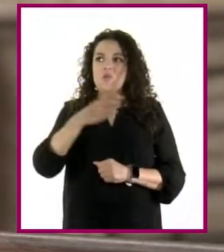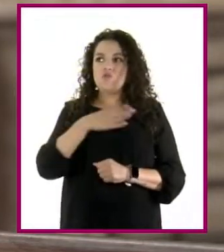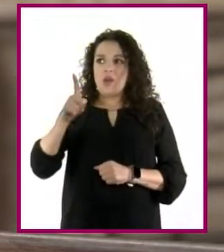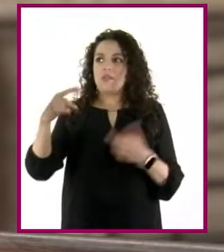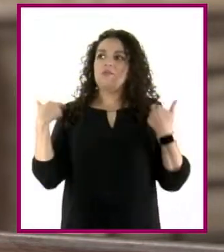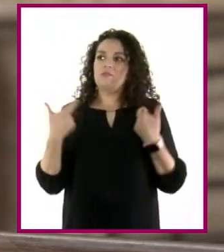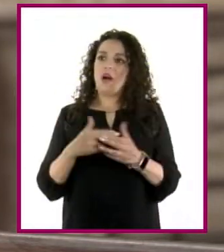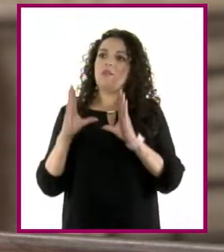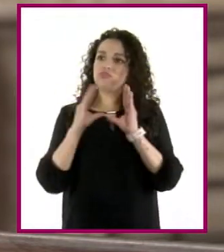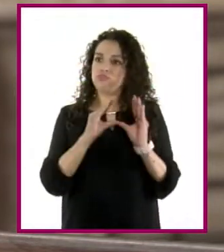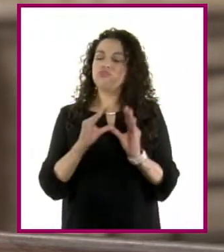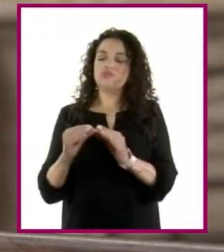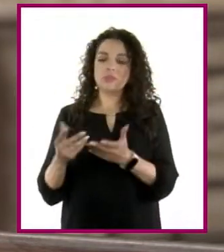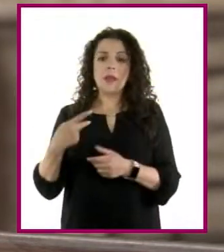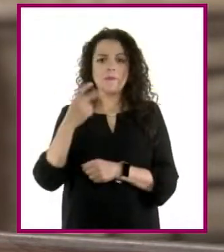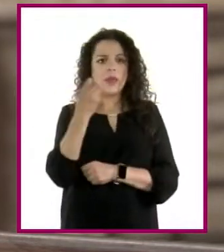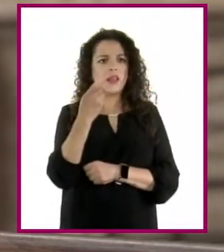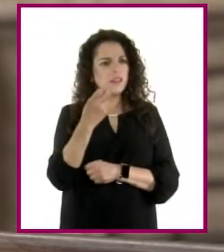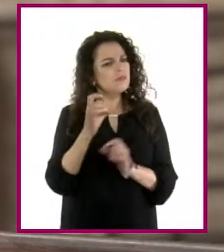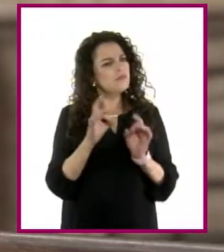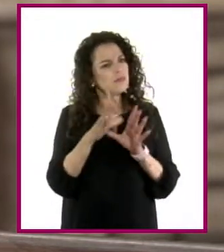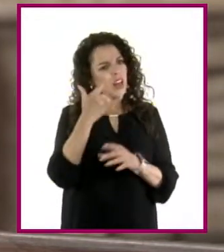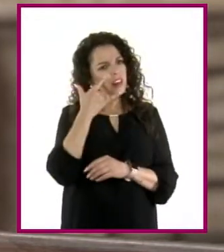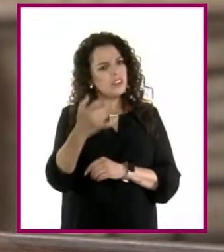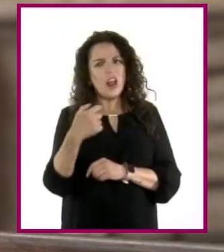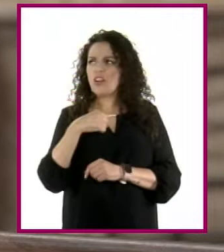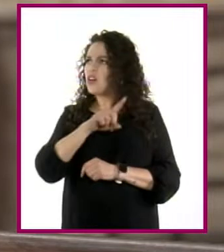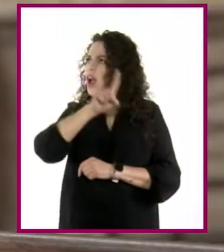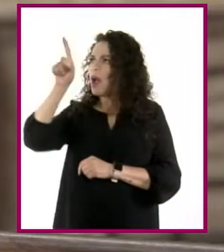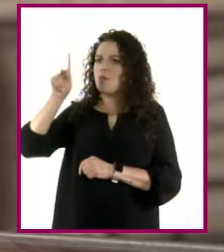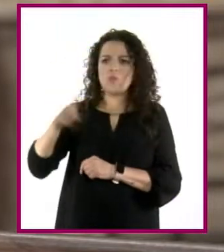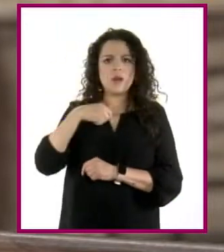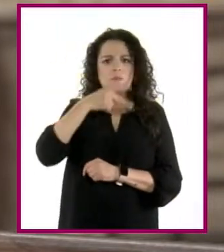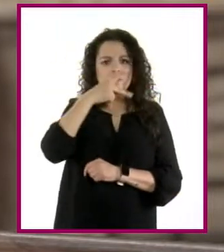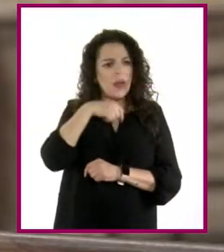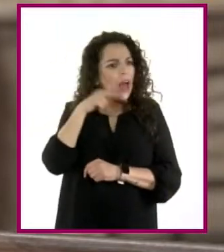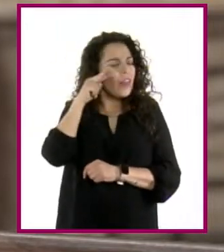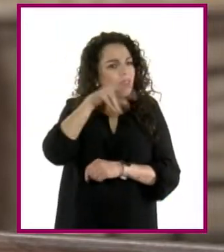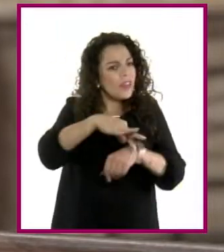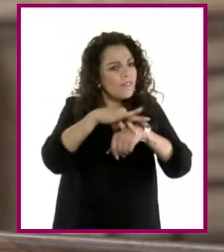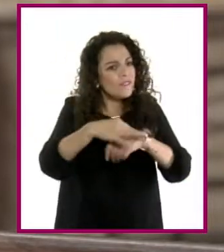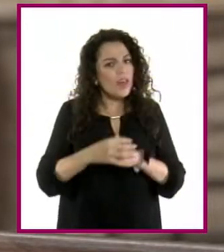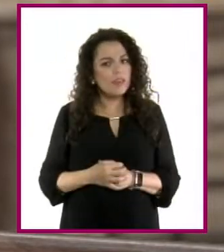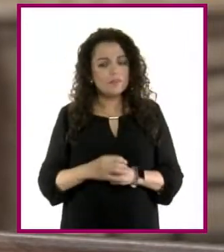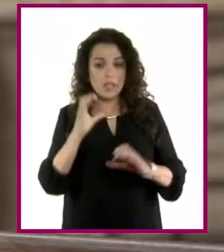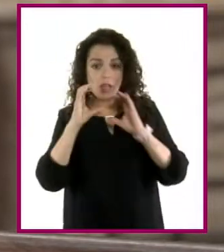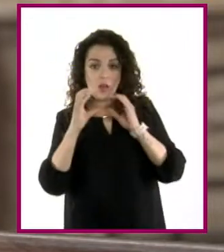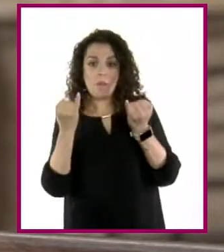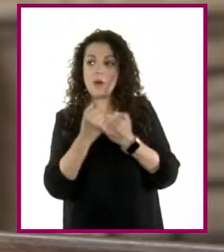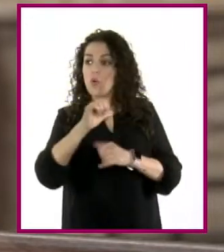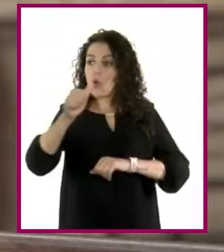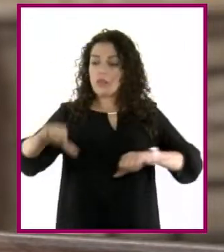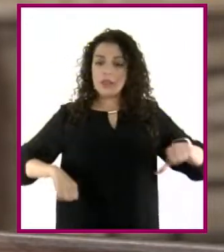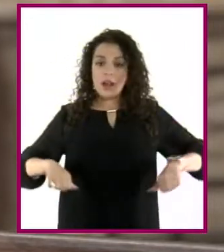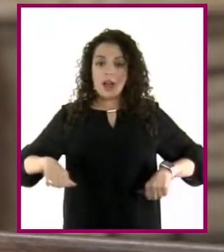curiosamente tiene que ver con lo que viene el pueblo de mi papá. La comunicación es como otras muchas actividades cooperativas.